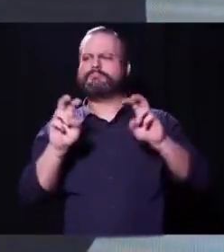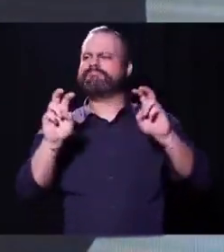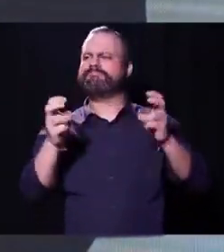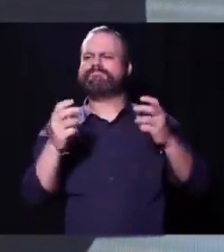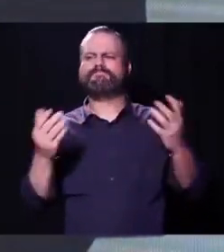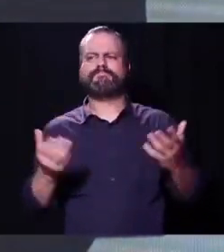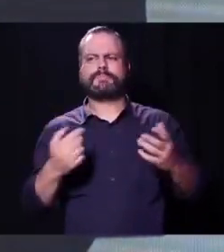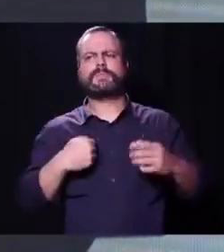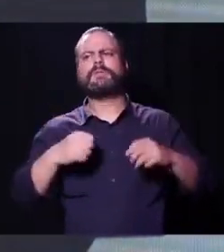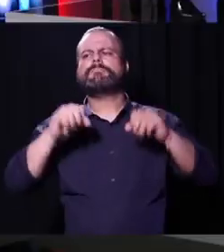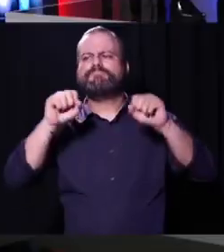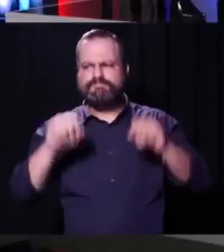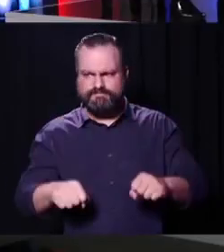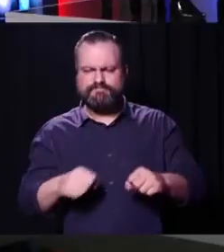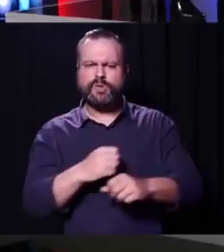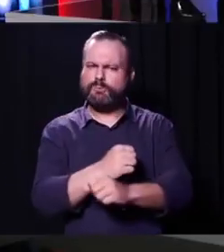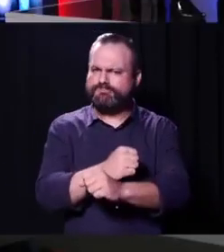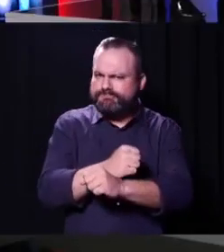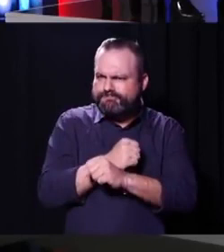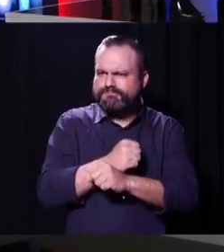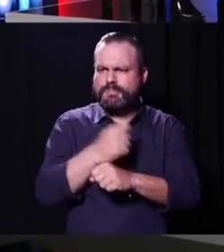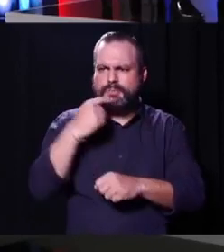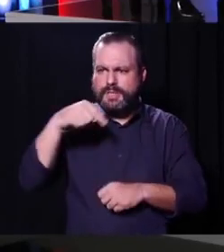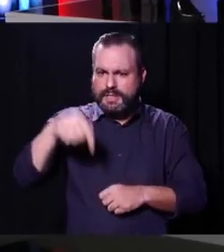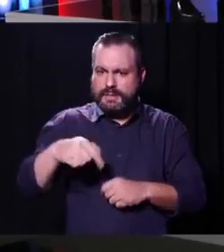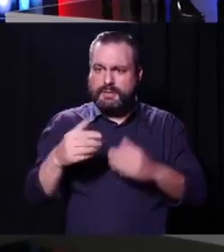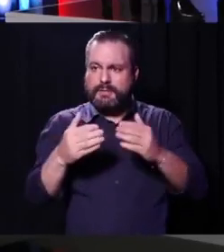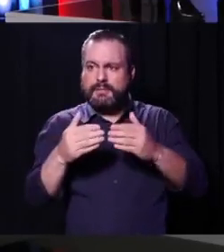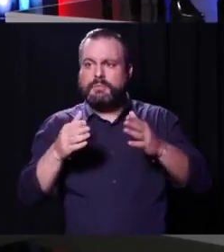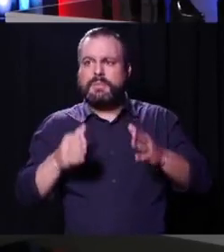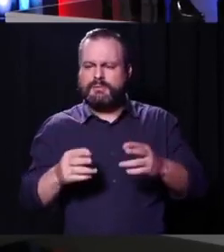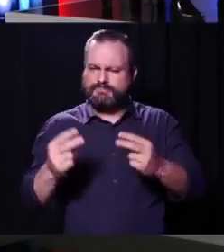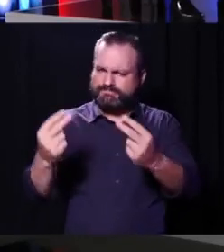puedo asegurar aquí hoy, a los panameños que están viendo esto,